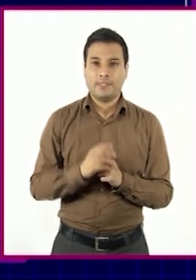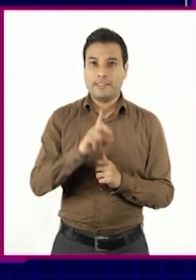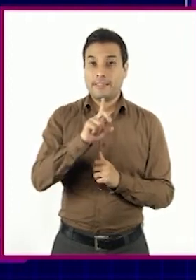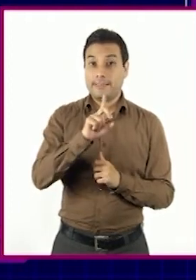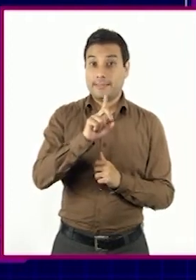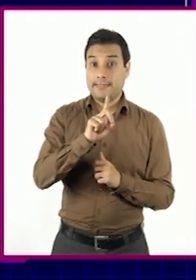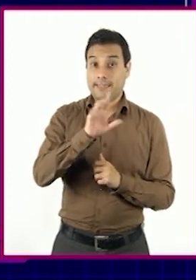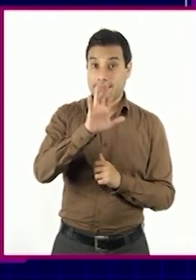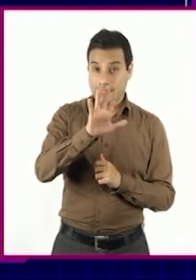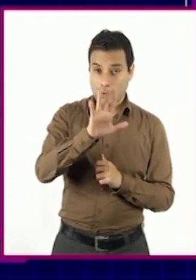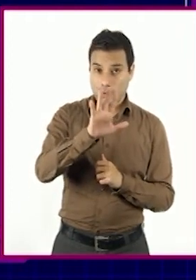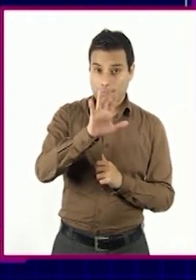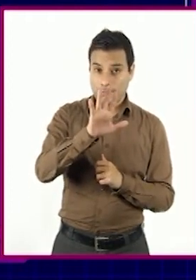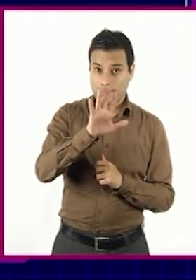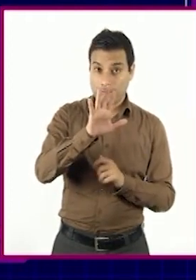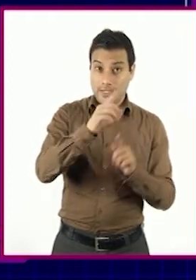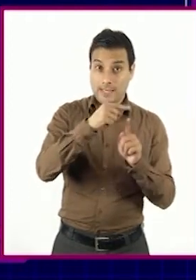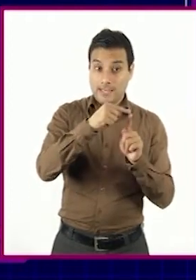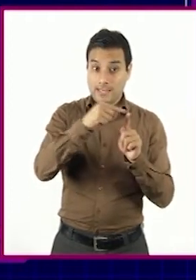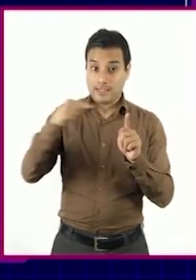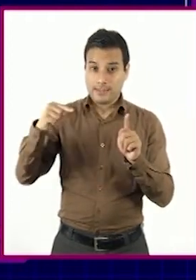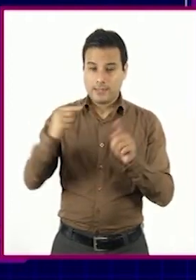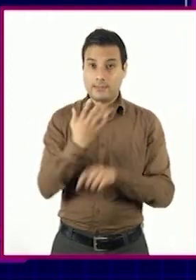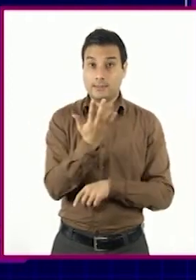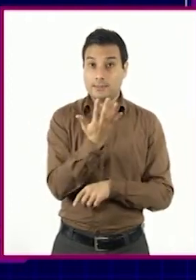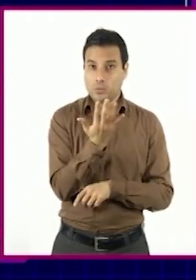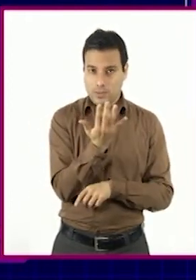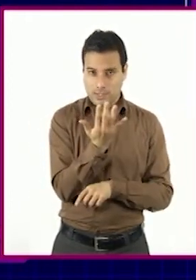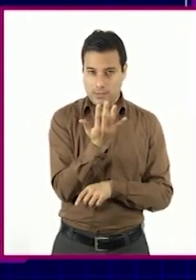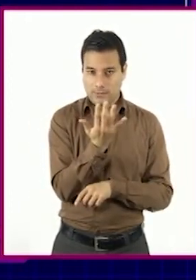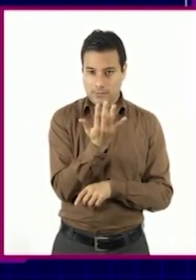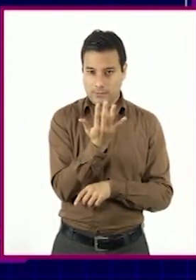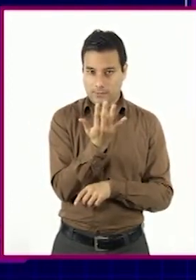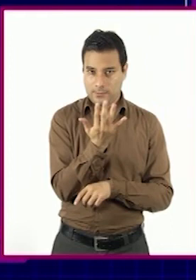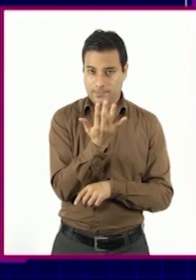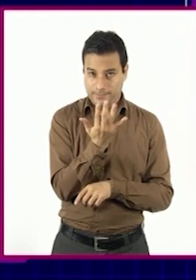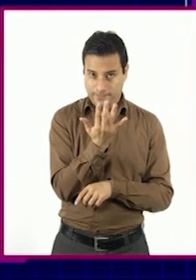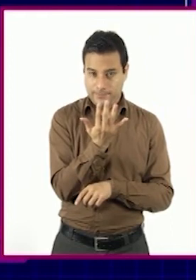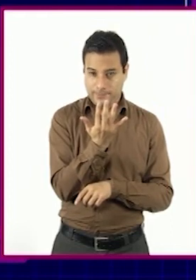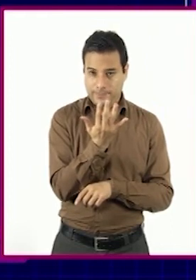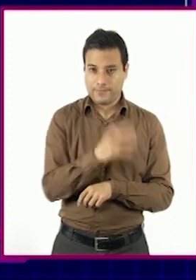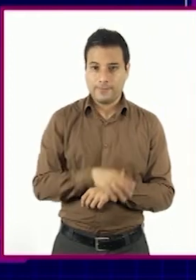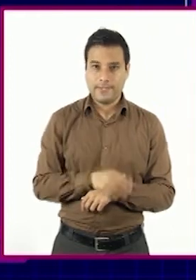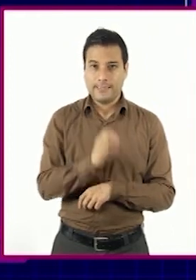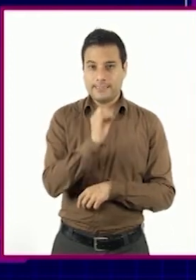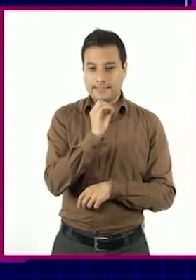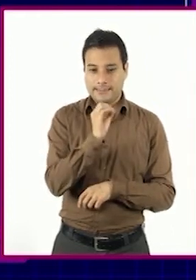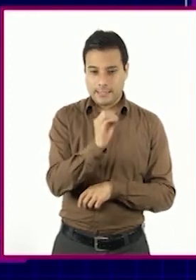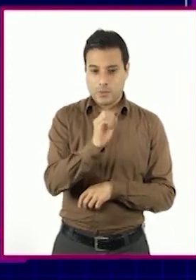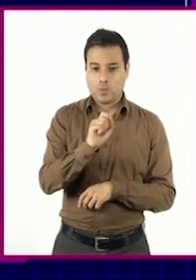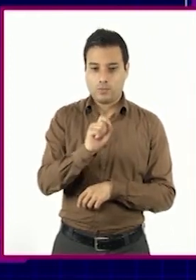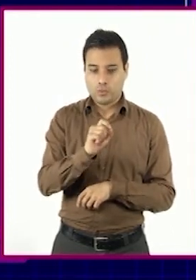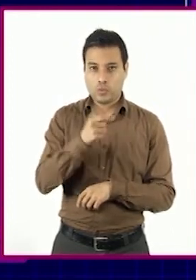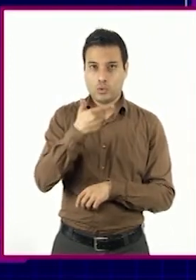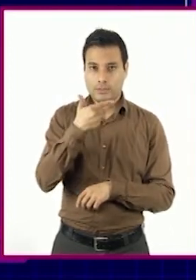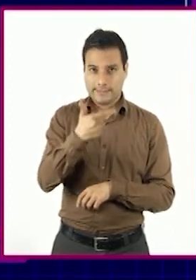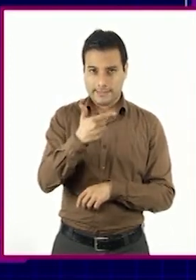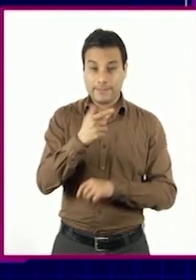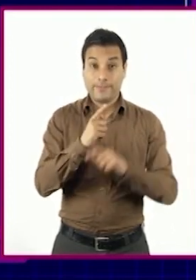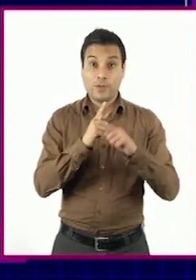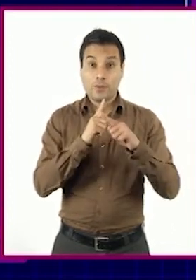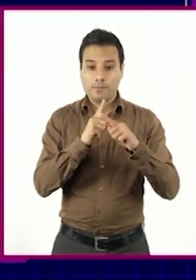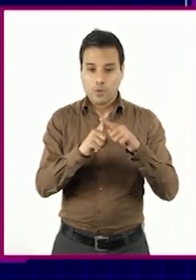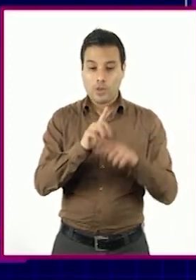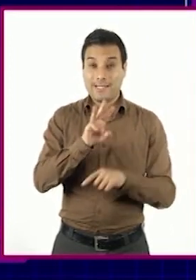a 35 entre el total 50. Se obtiene 0.7. Se multiplica